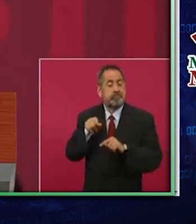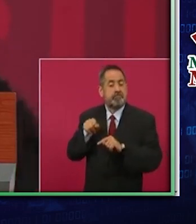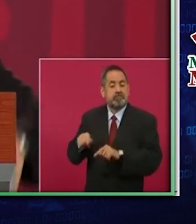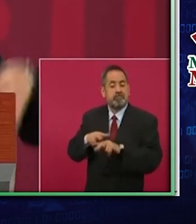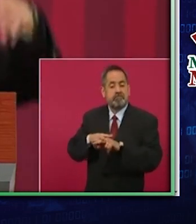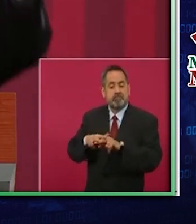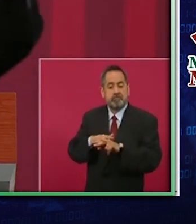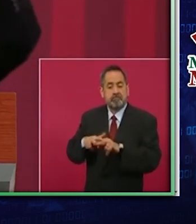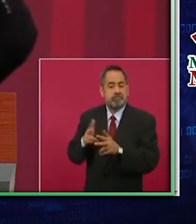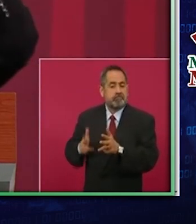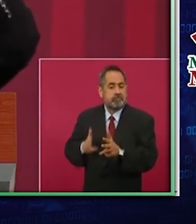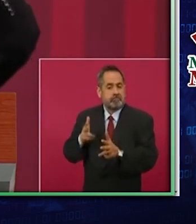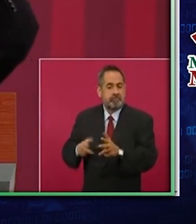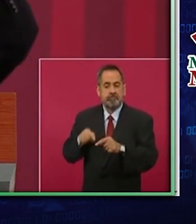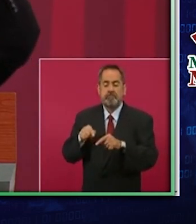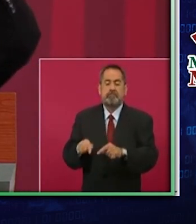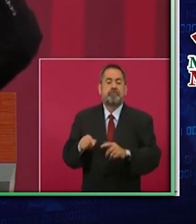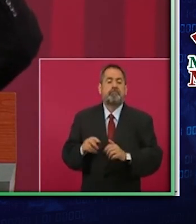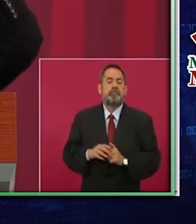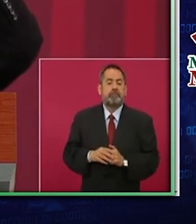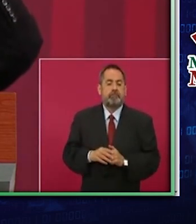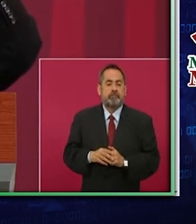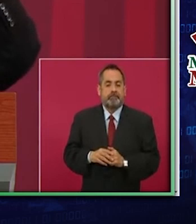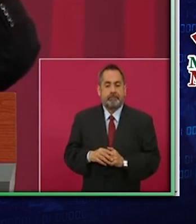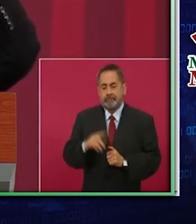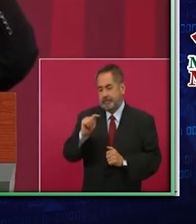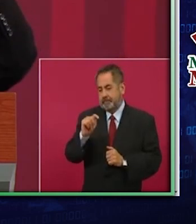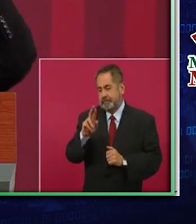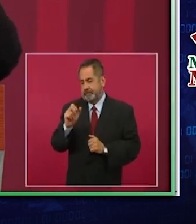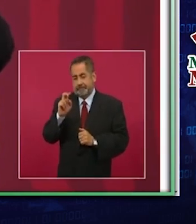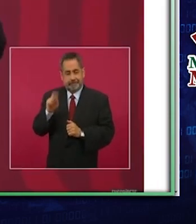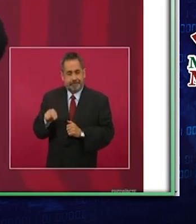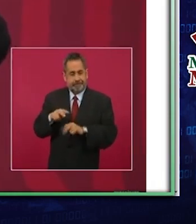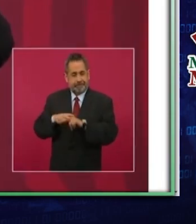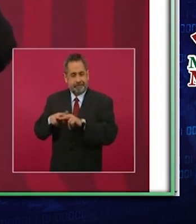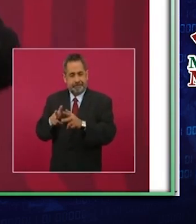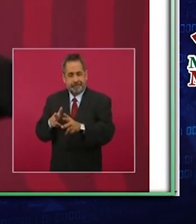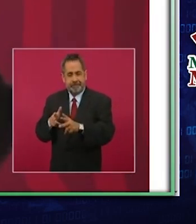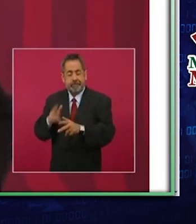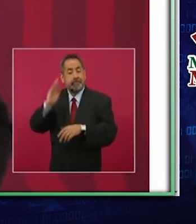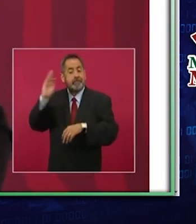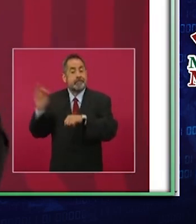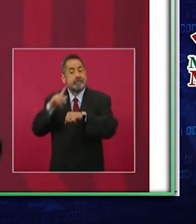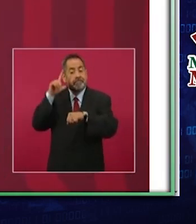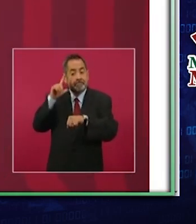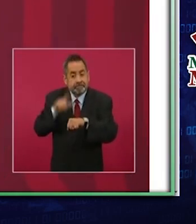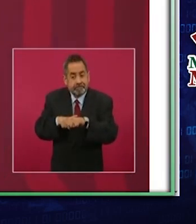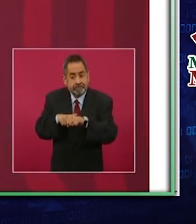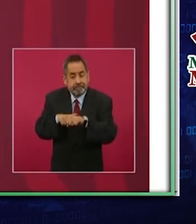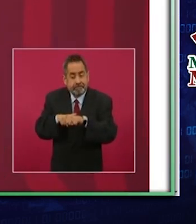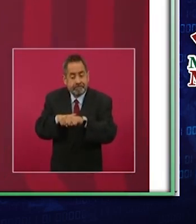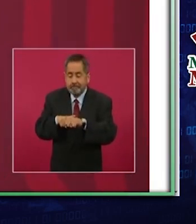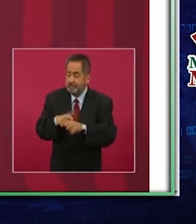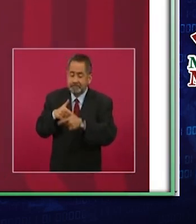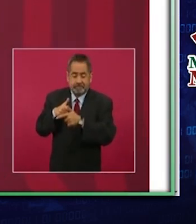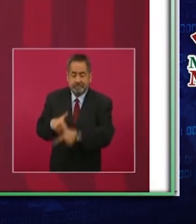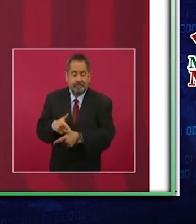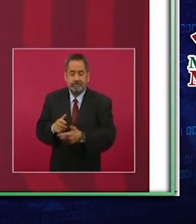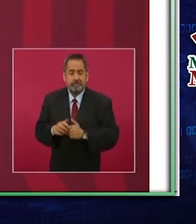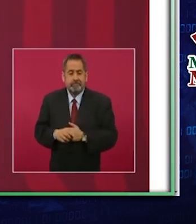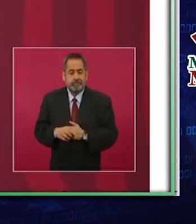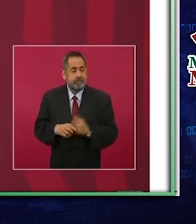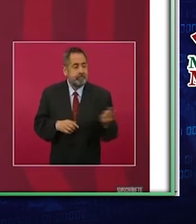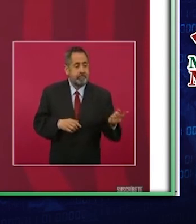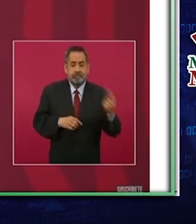ya el tema ya es una obra federal no